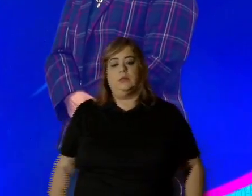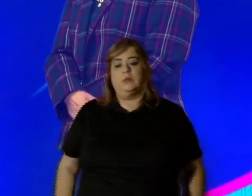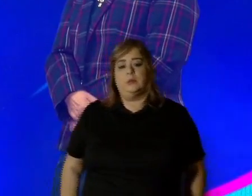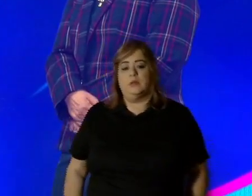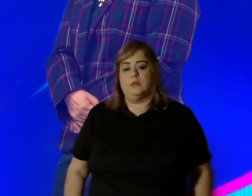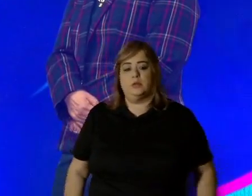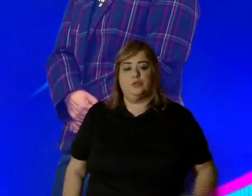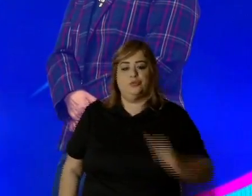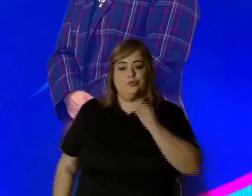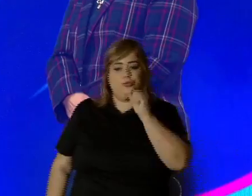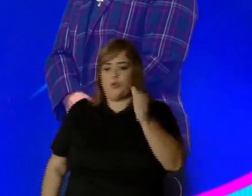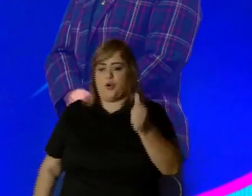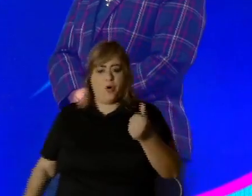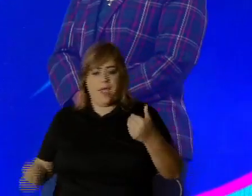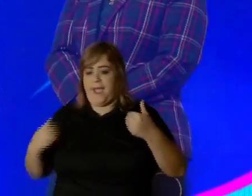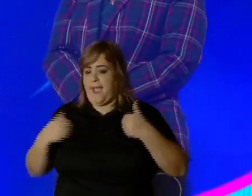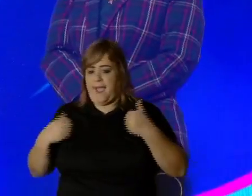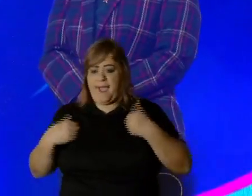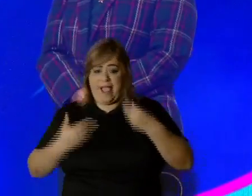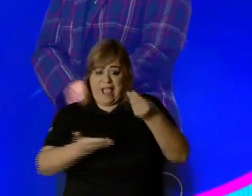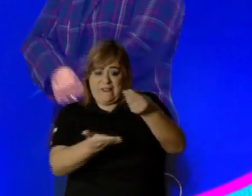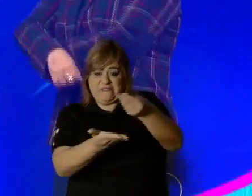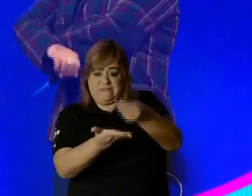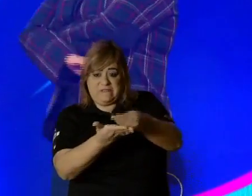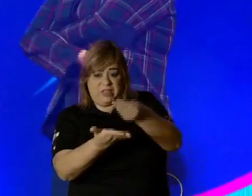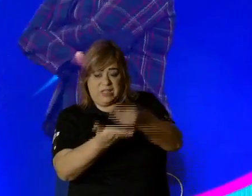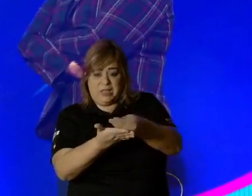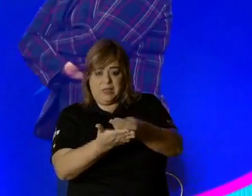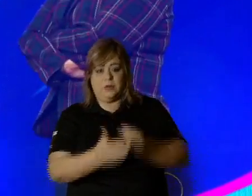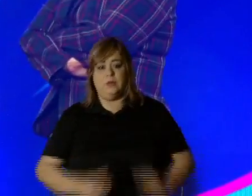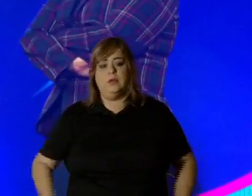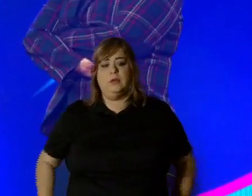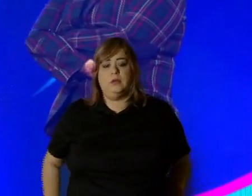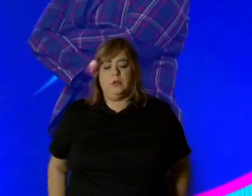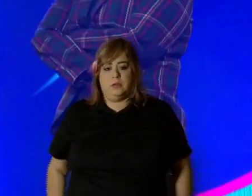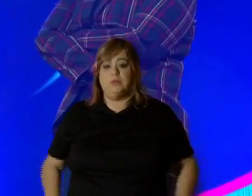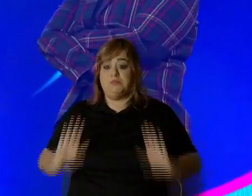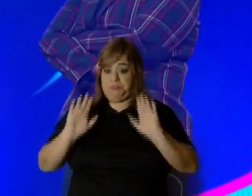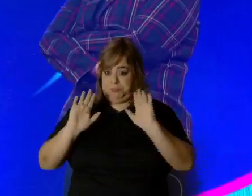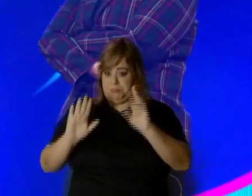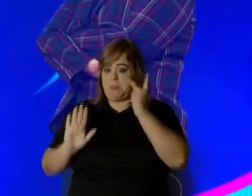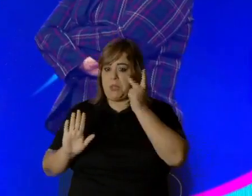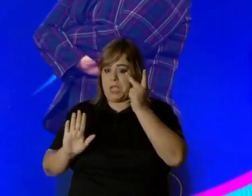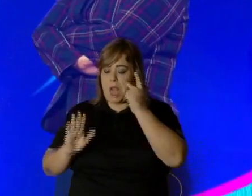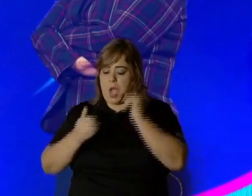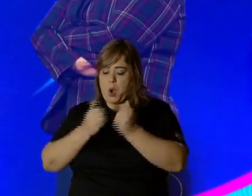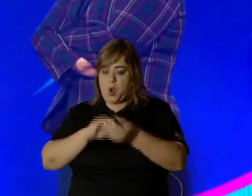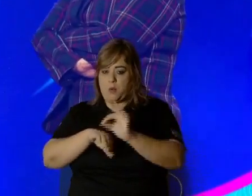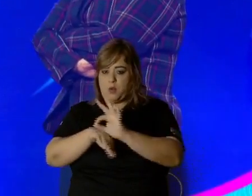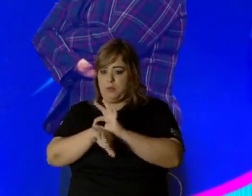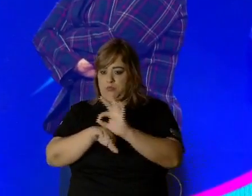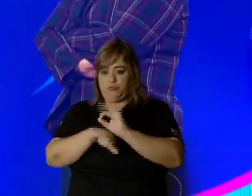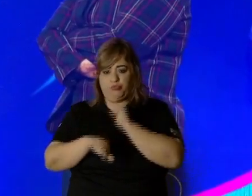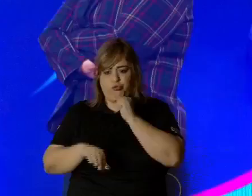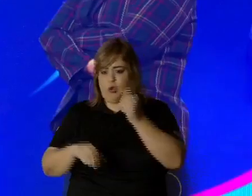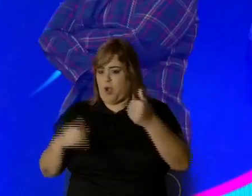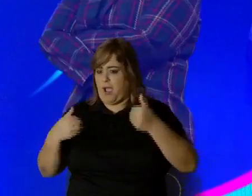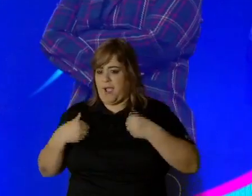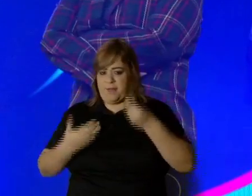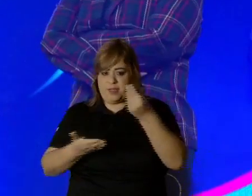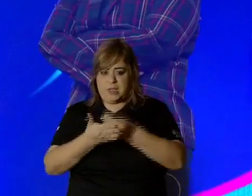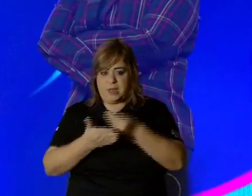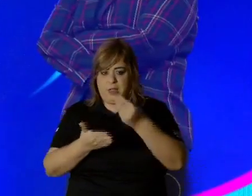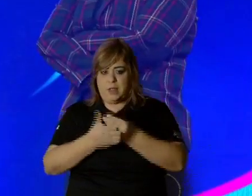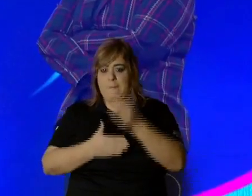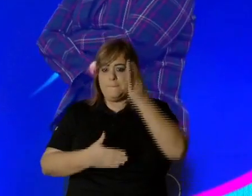es que tú tengas el dinero, fíjate cómo funciona esto. Mira cómo funciona. No es que tengas el dinero, porque yo